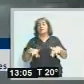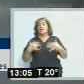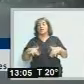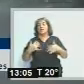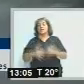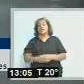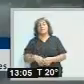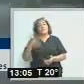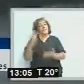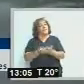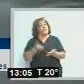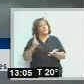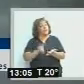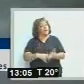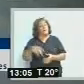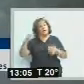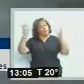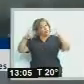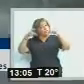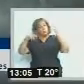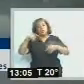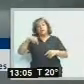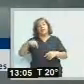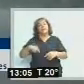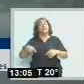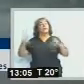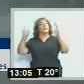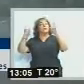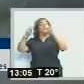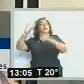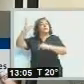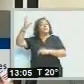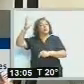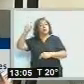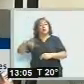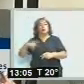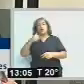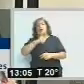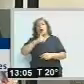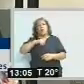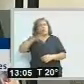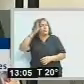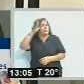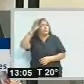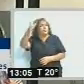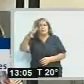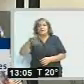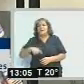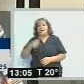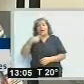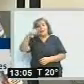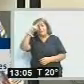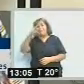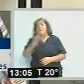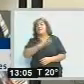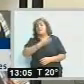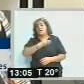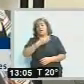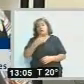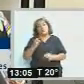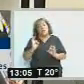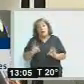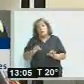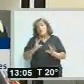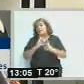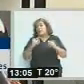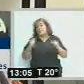Nuevamente nos visita la lluvia dentro de lo que es este panorama de importante cantidad de agua que ya llevamos en el mes de febrero, si bien finalizando.